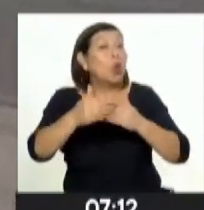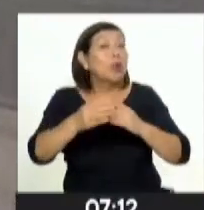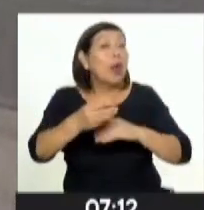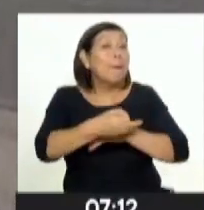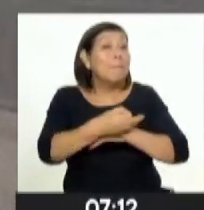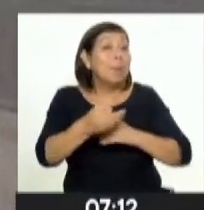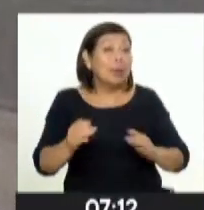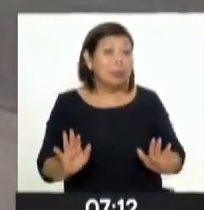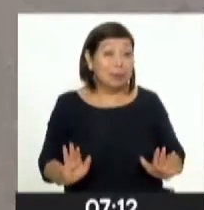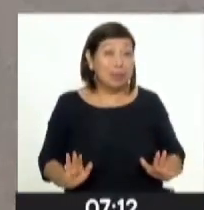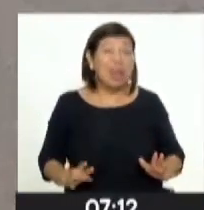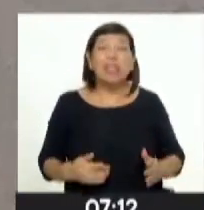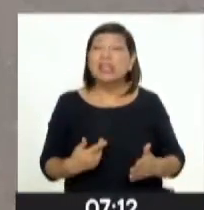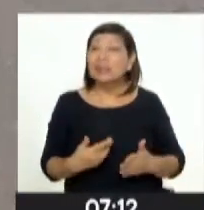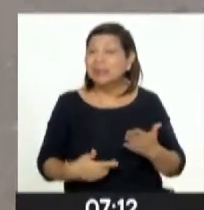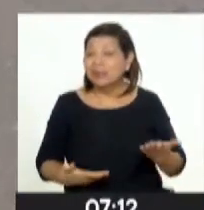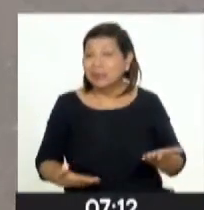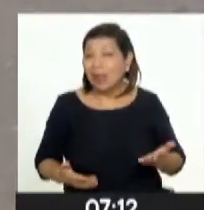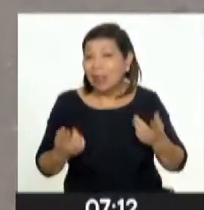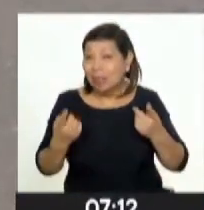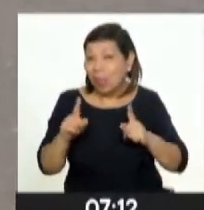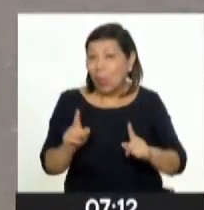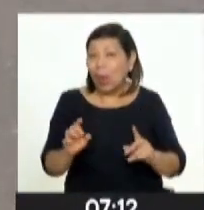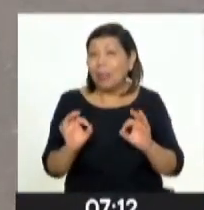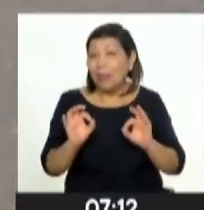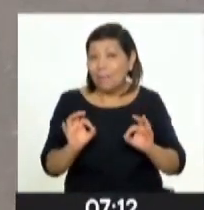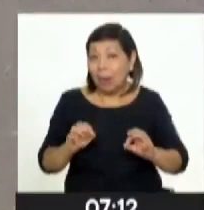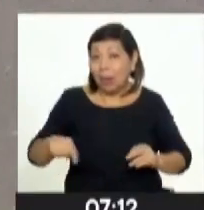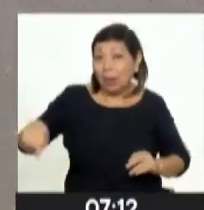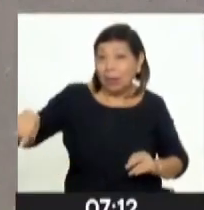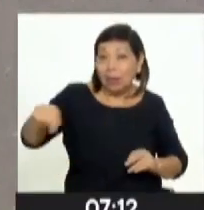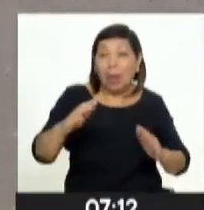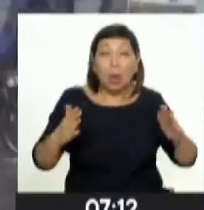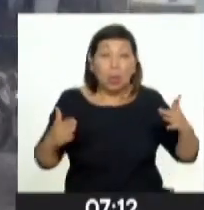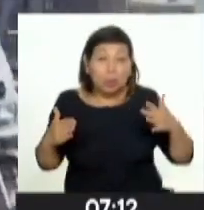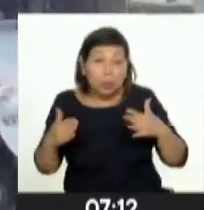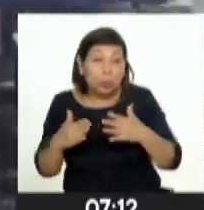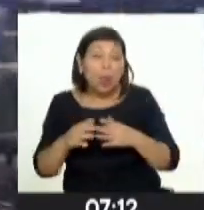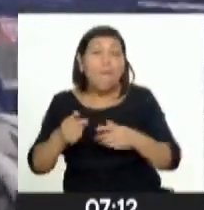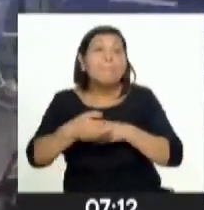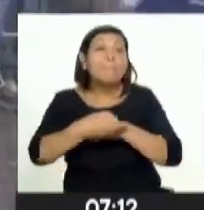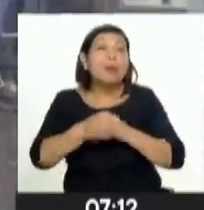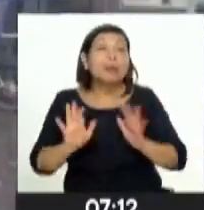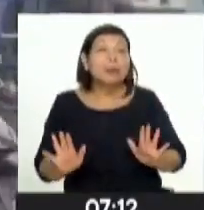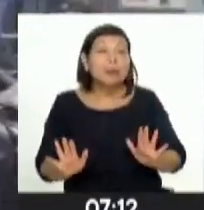el trabajo estará orientado de acuerdo al peligro establecido por las autoridades.